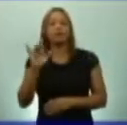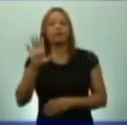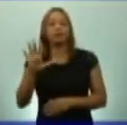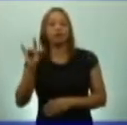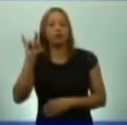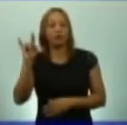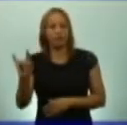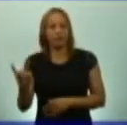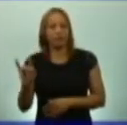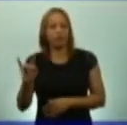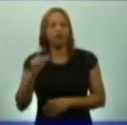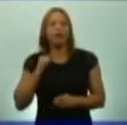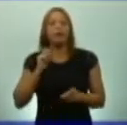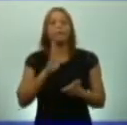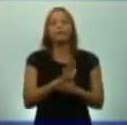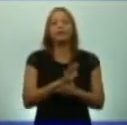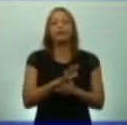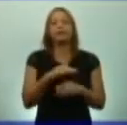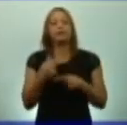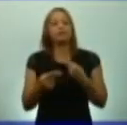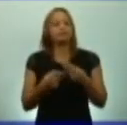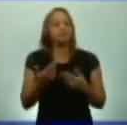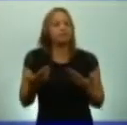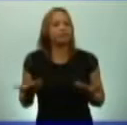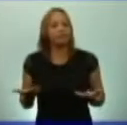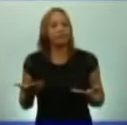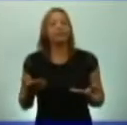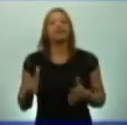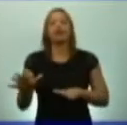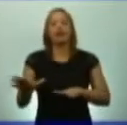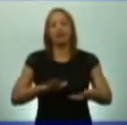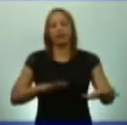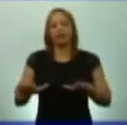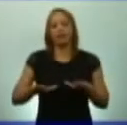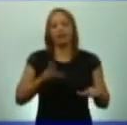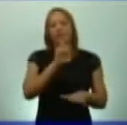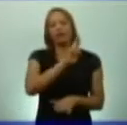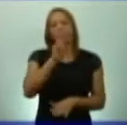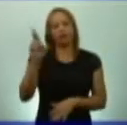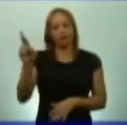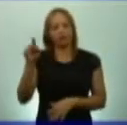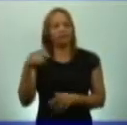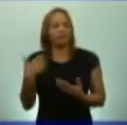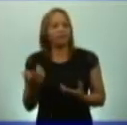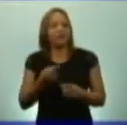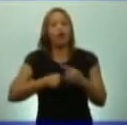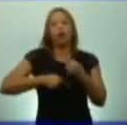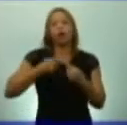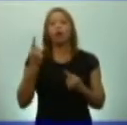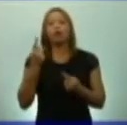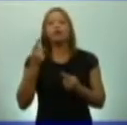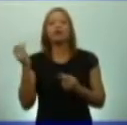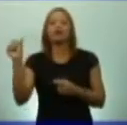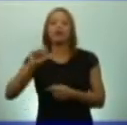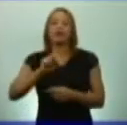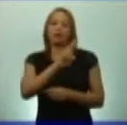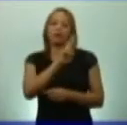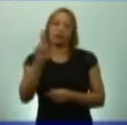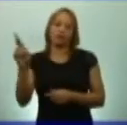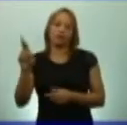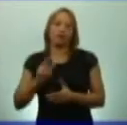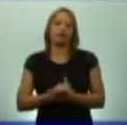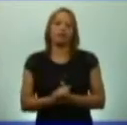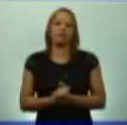1959 comenzaron a realizar acciones revolucionarias, contrarrevolucionarias. Aquí